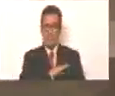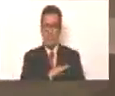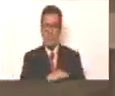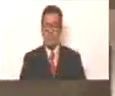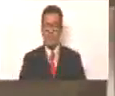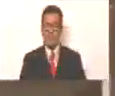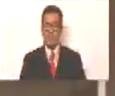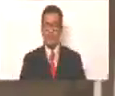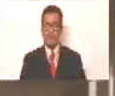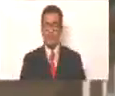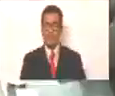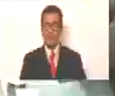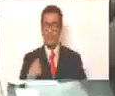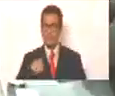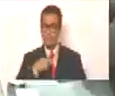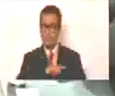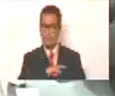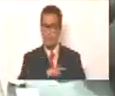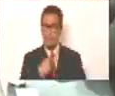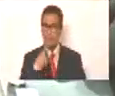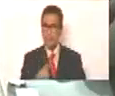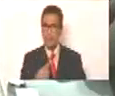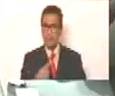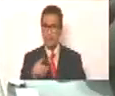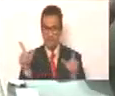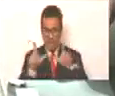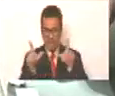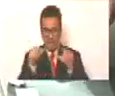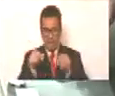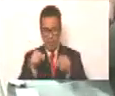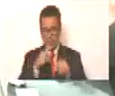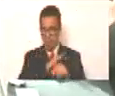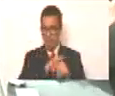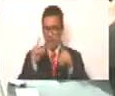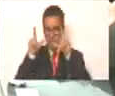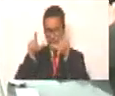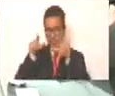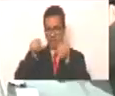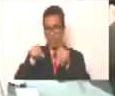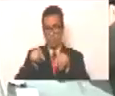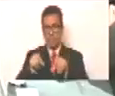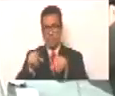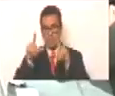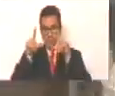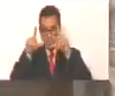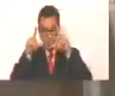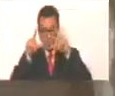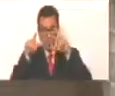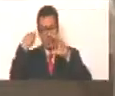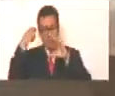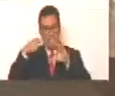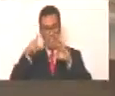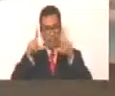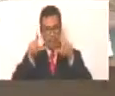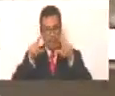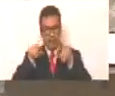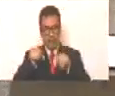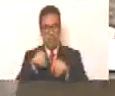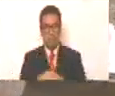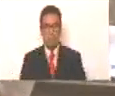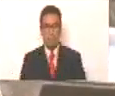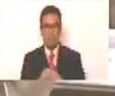Entonces yo les pido a las cámaras que en vez de enfocarme, enfoquen esas fotos y esas cartas. Hablar de